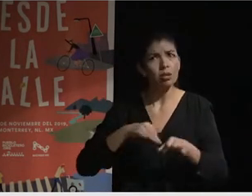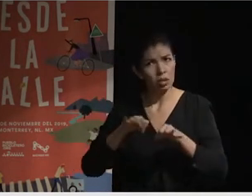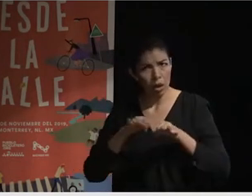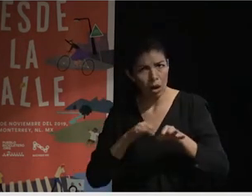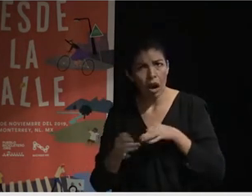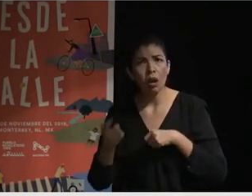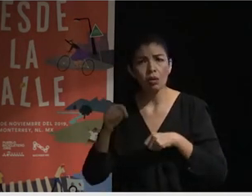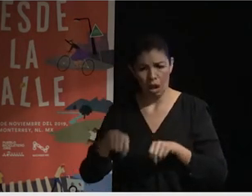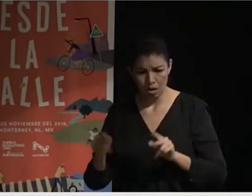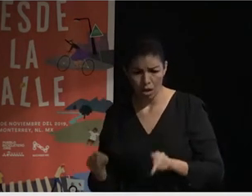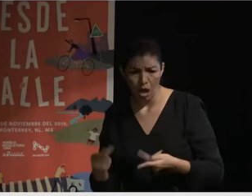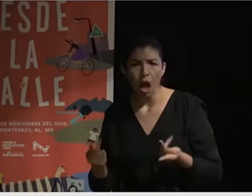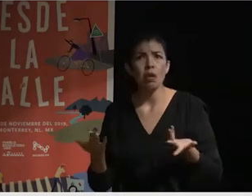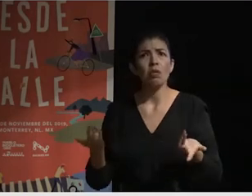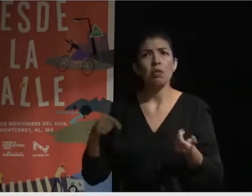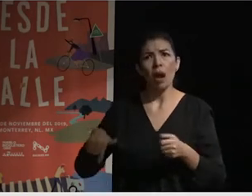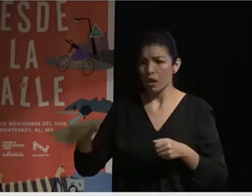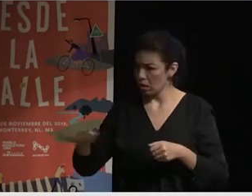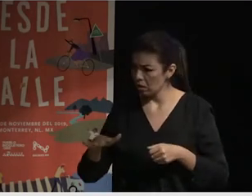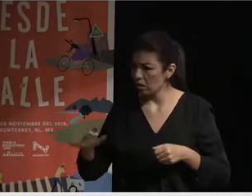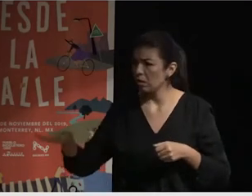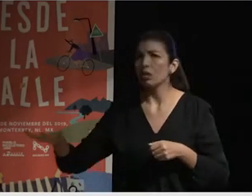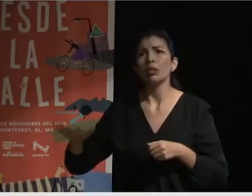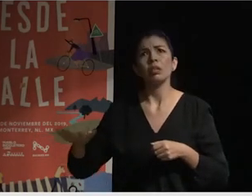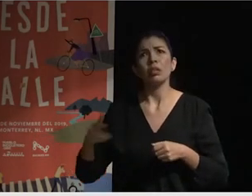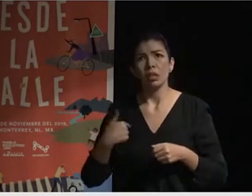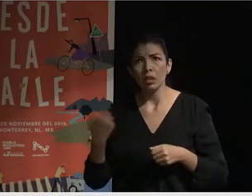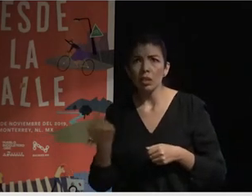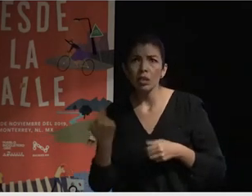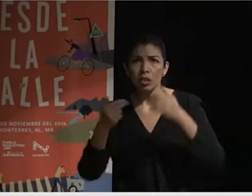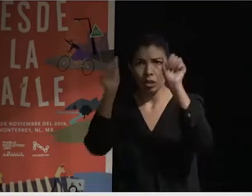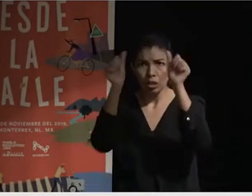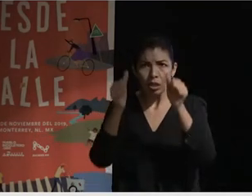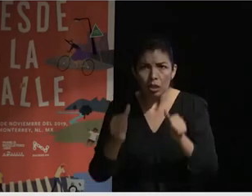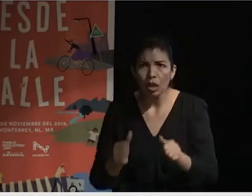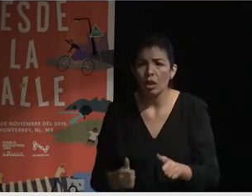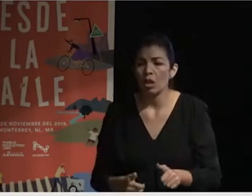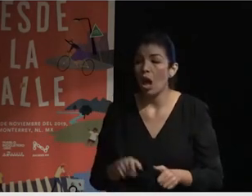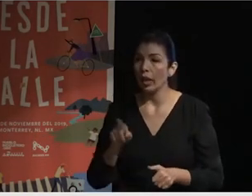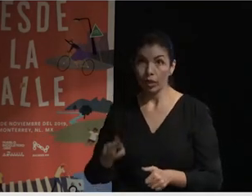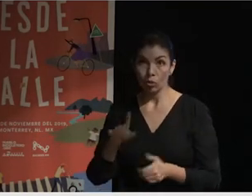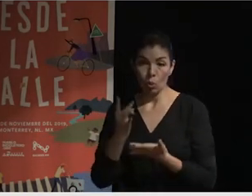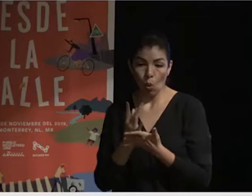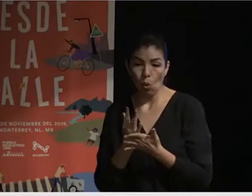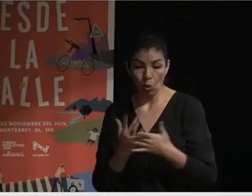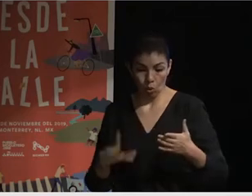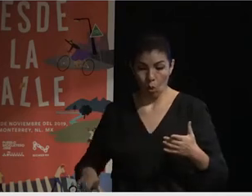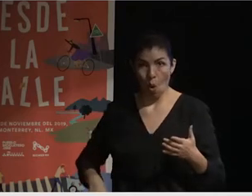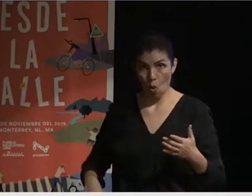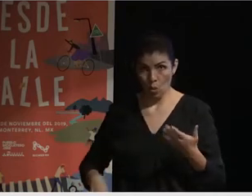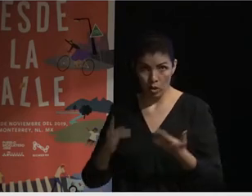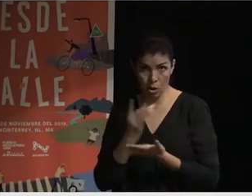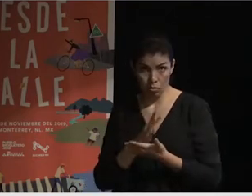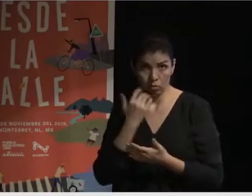No es esta visión disneylandizada del parque bonito con niños jugando güeritos ahí brincoteando, ¿no? O sea, es la dinámica de los